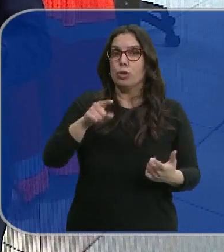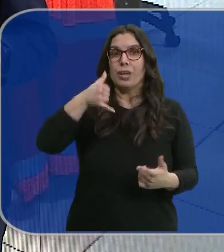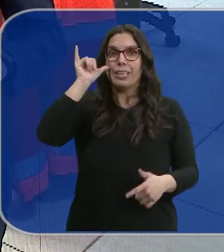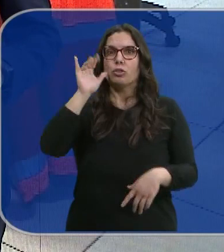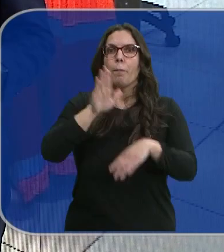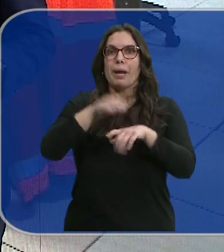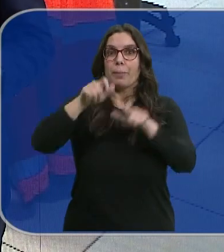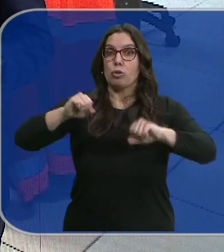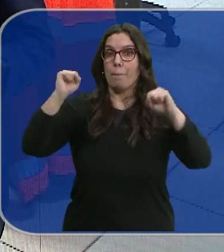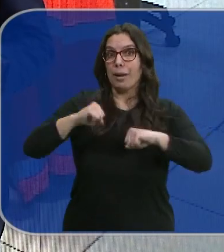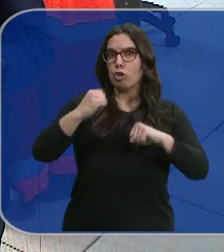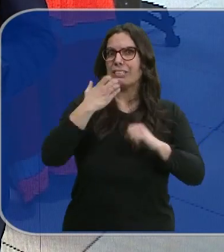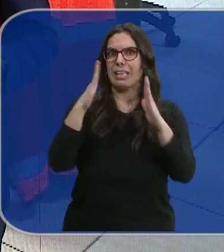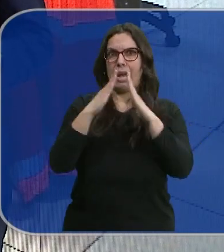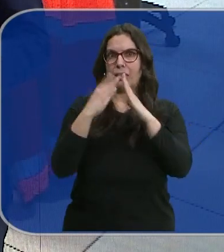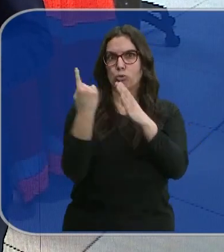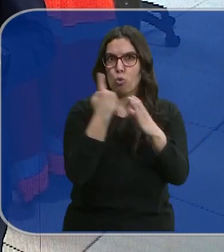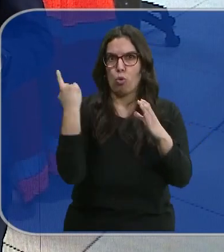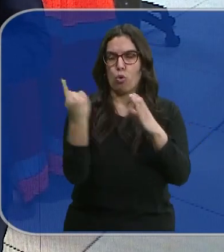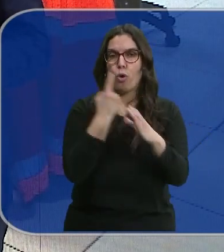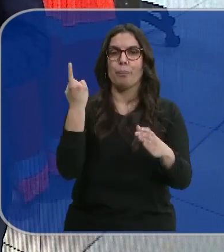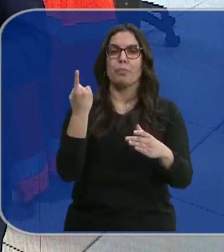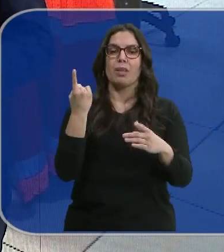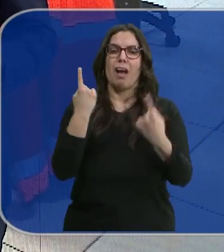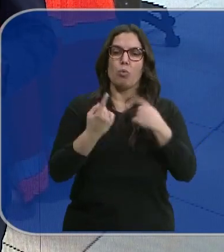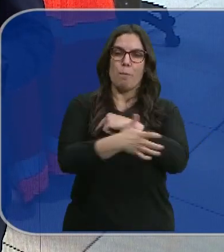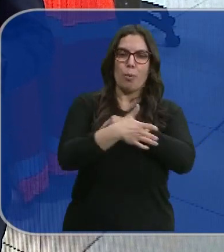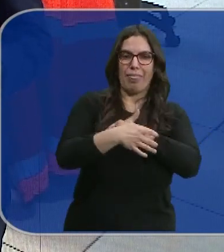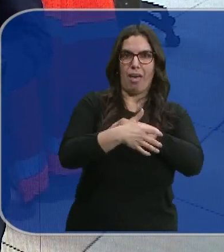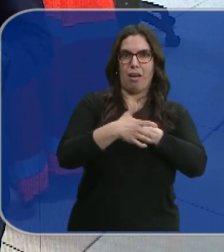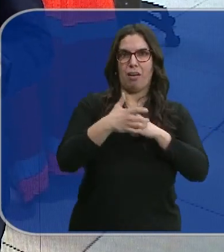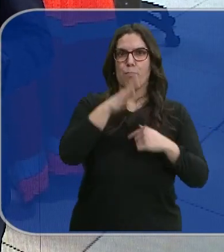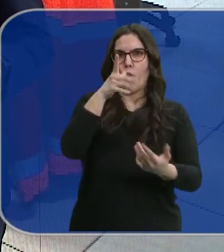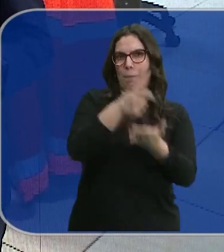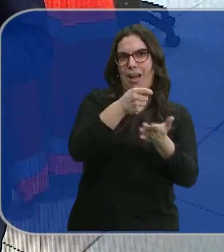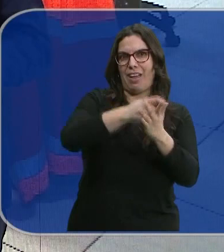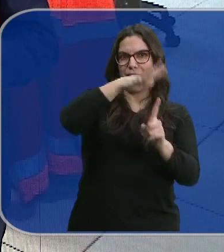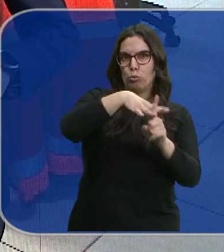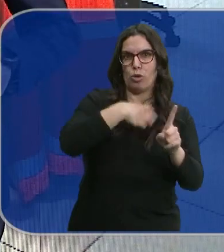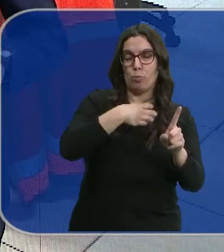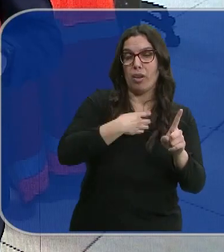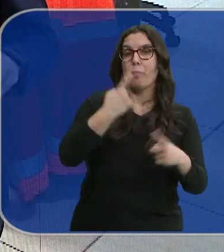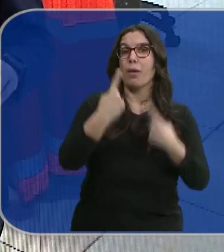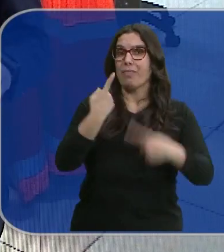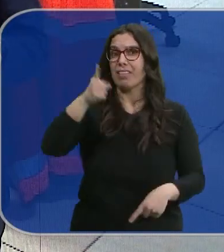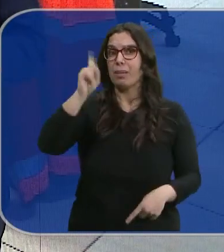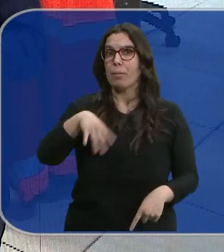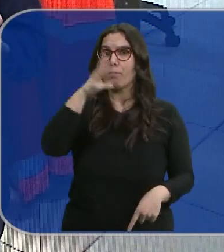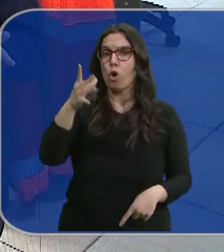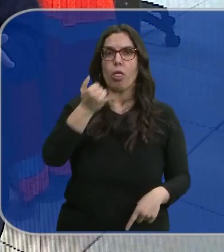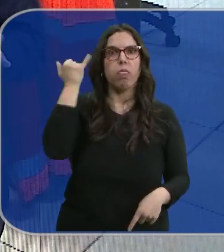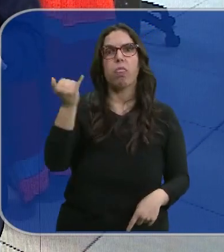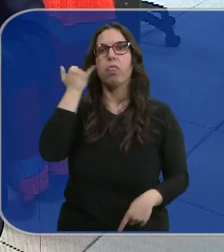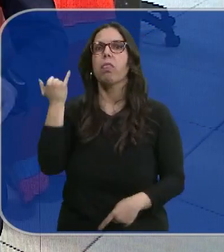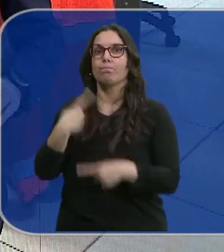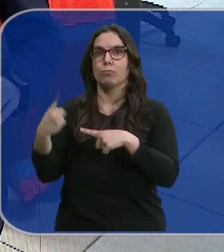un riesgo para los mayores que viven solos. Más allá de la pobreza energética, a veces se pasan por alto acciones básicas que mitiguen estos riesgos. Por eso Cruz